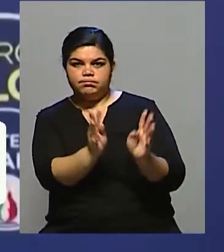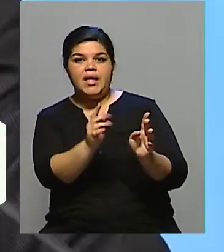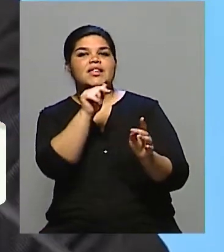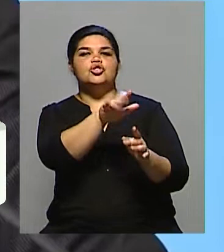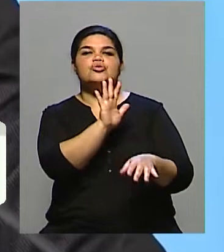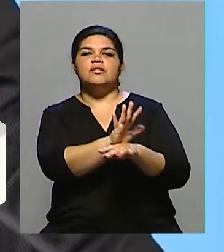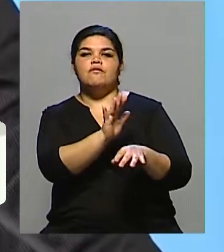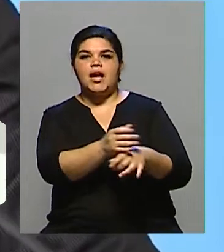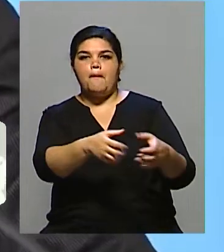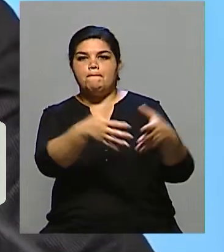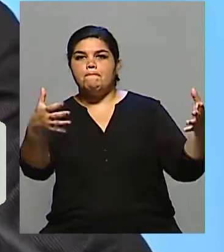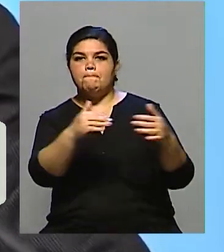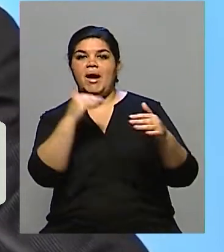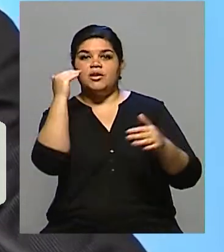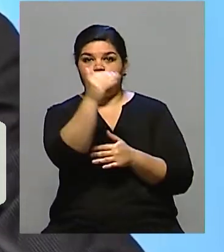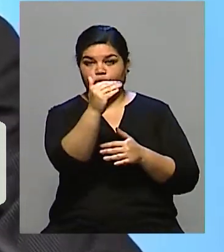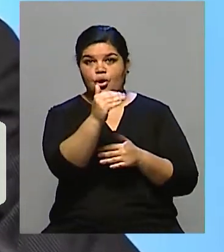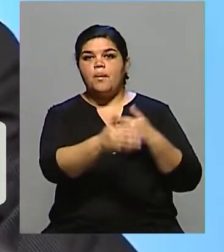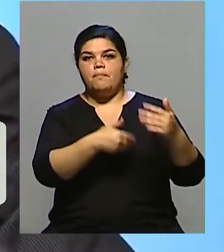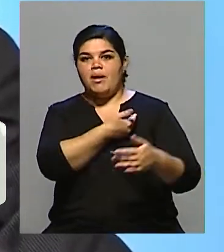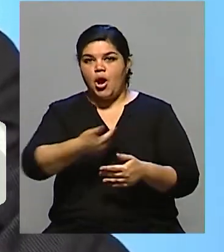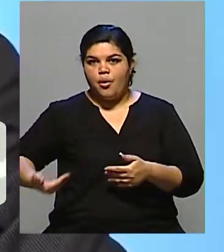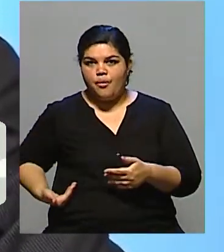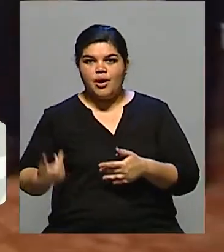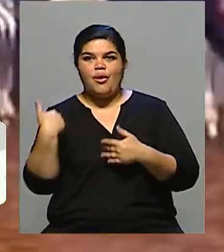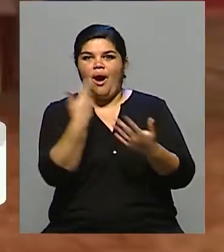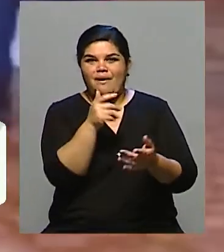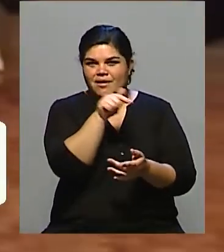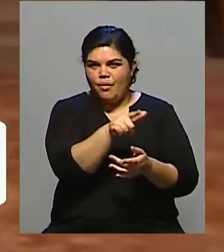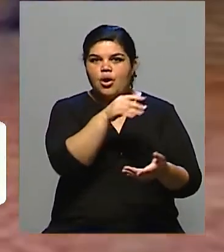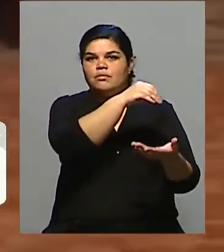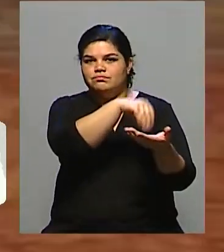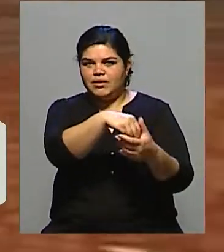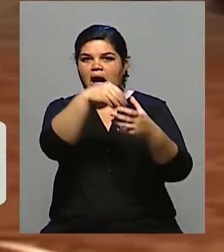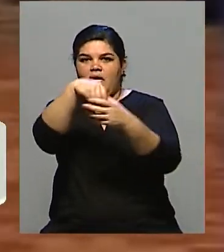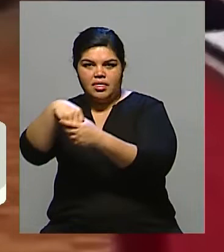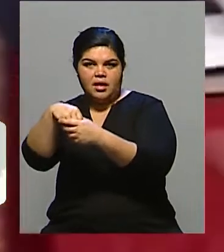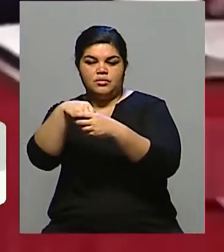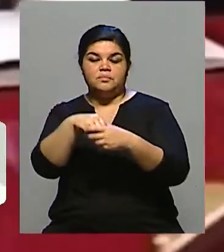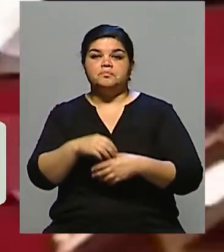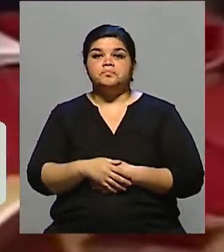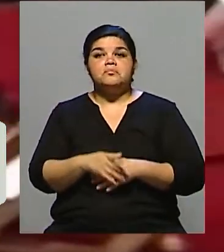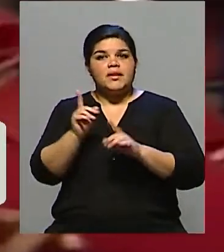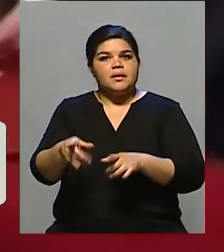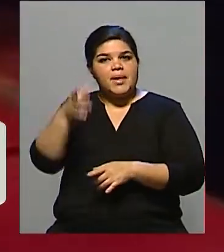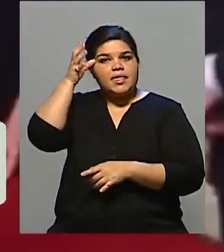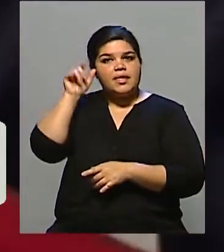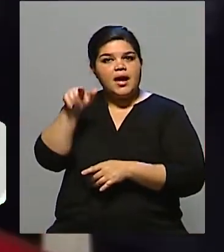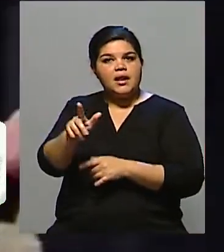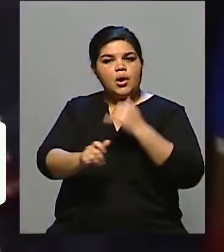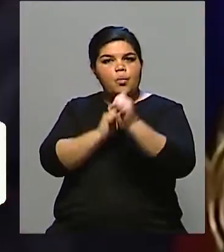para quien va a gobernar. Lo cierto es que muchos dicen los italianos decidieron ir por la derecha